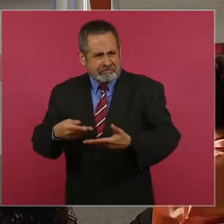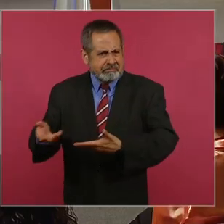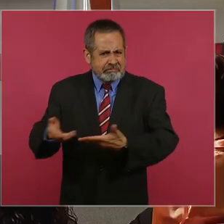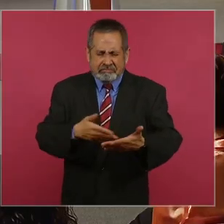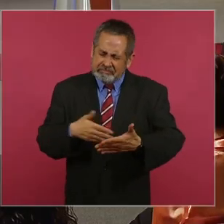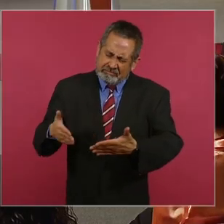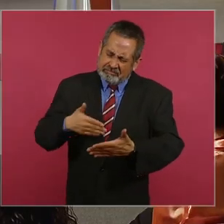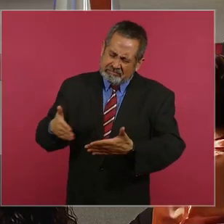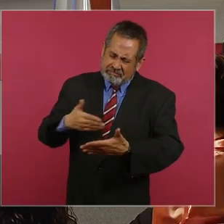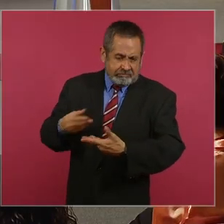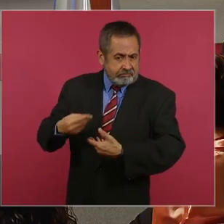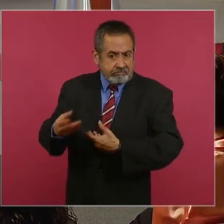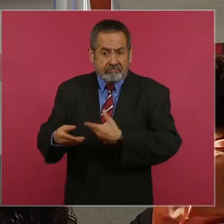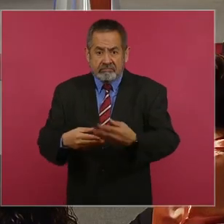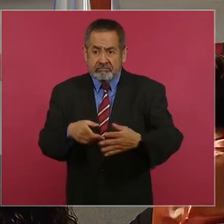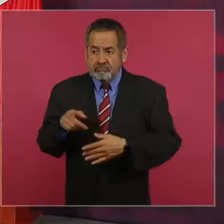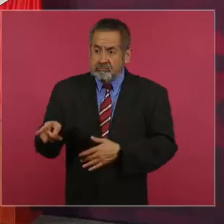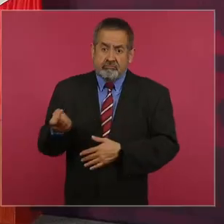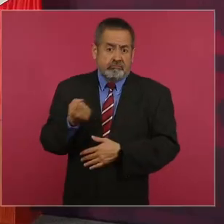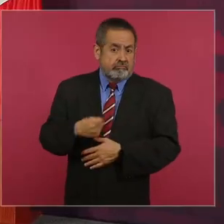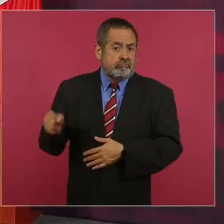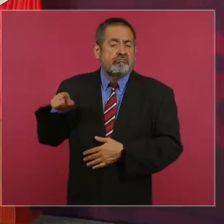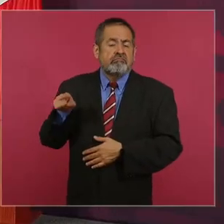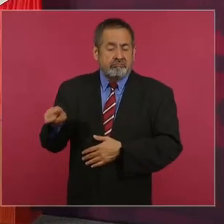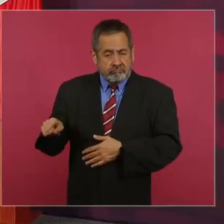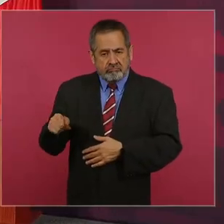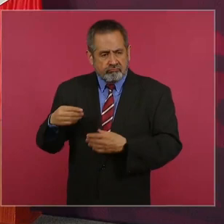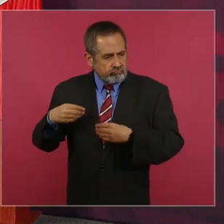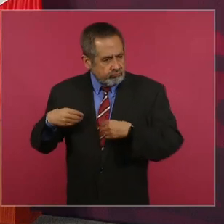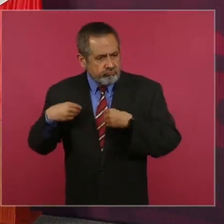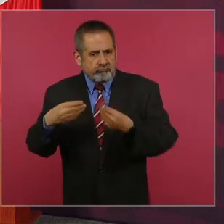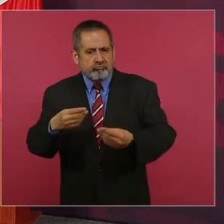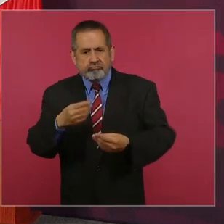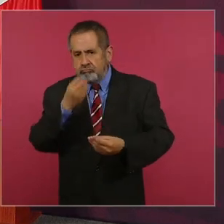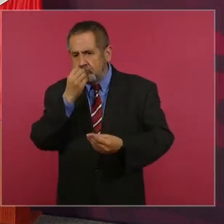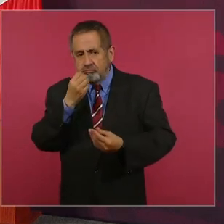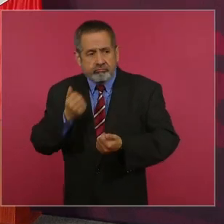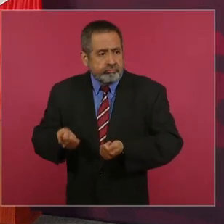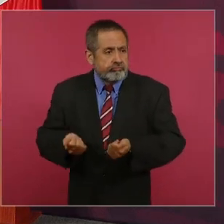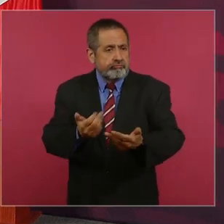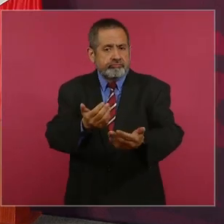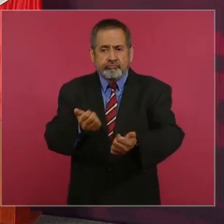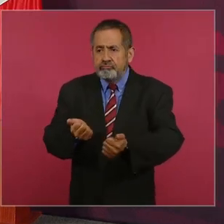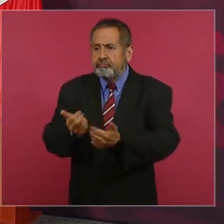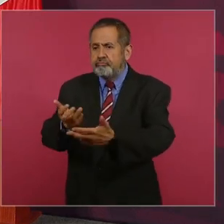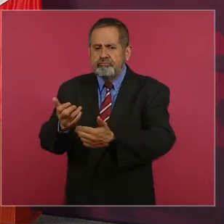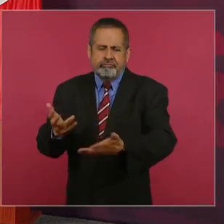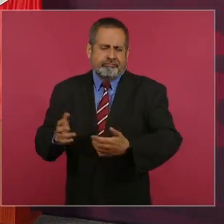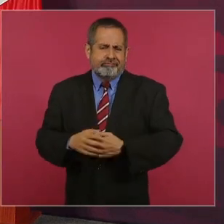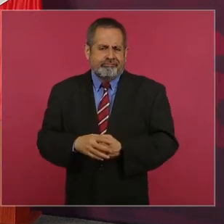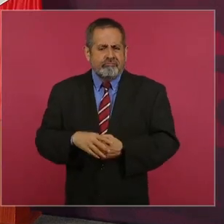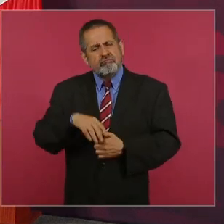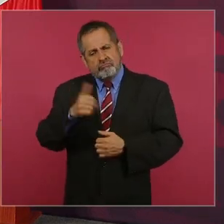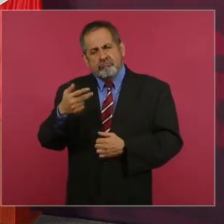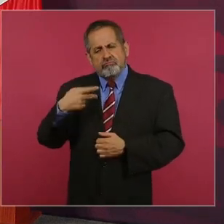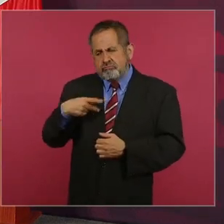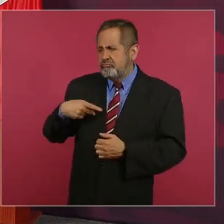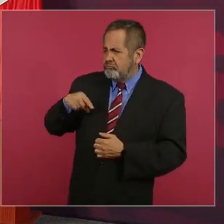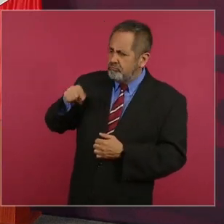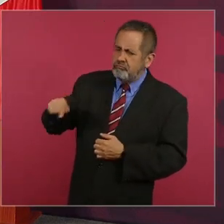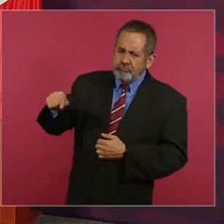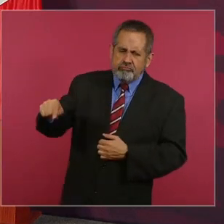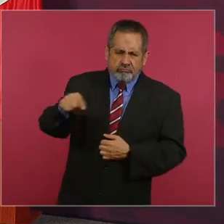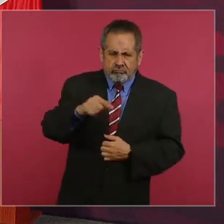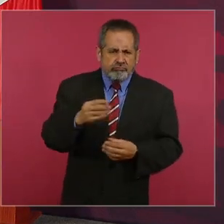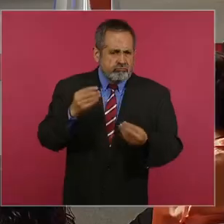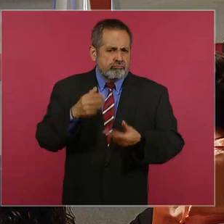se ha dedicado a eso, a llevar comida. Y muchos otros, ayer